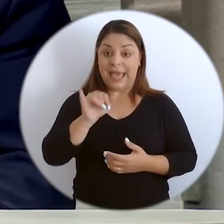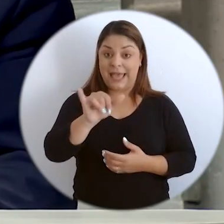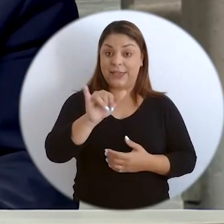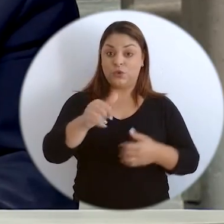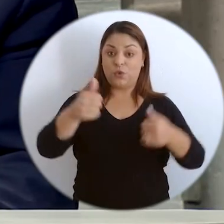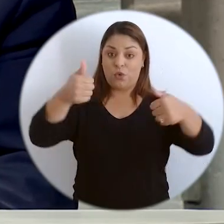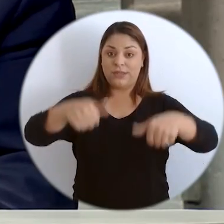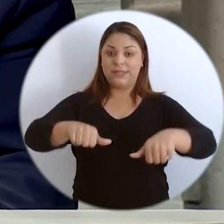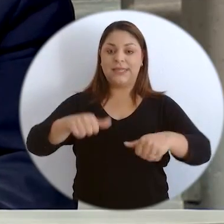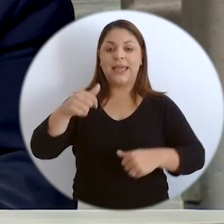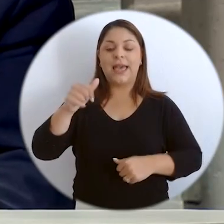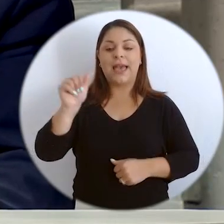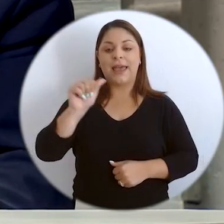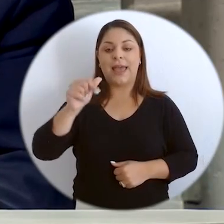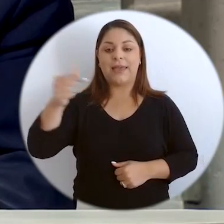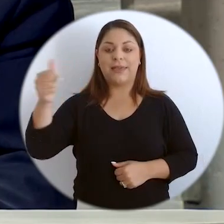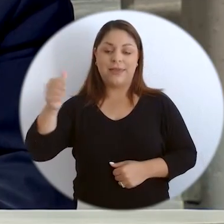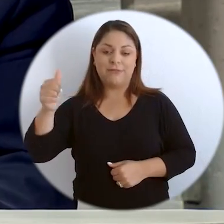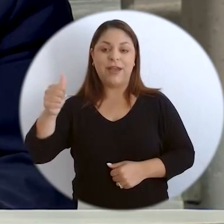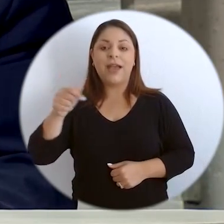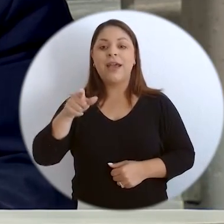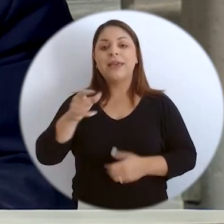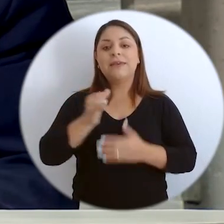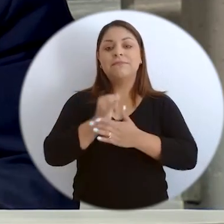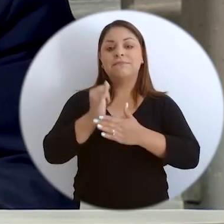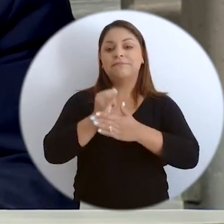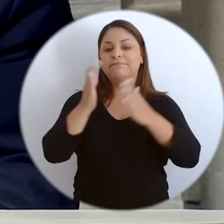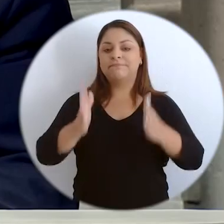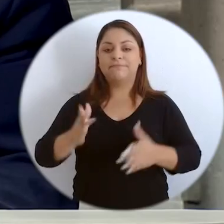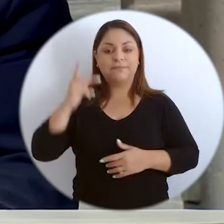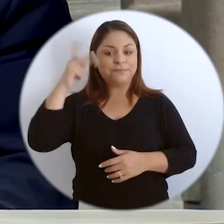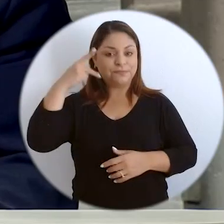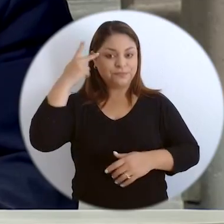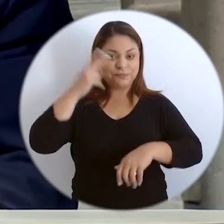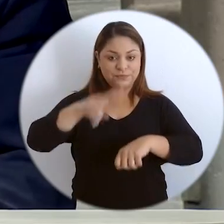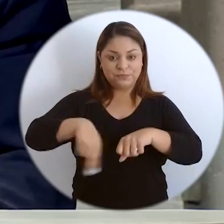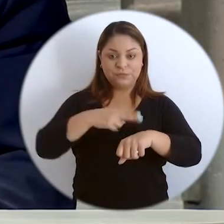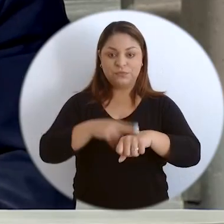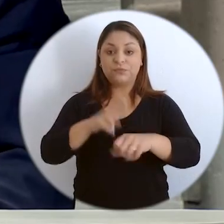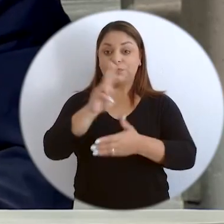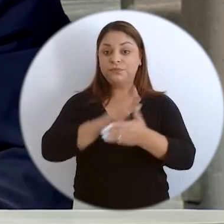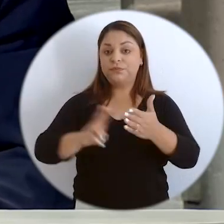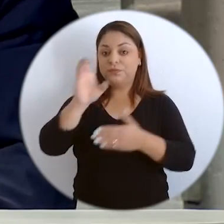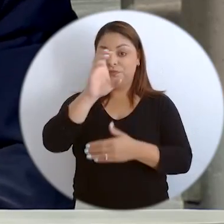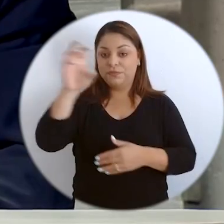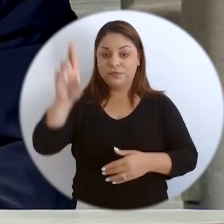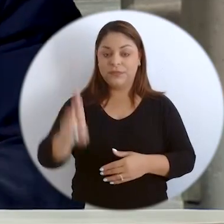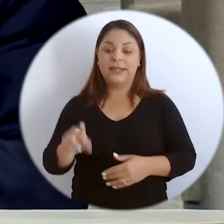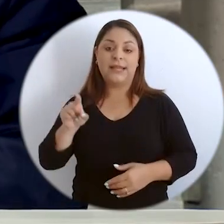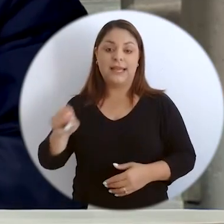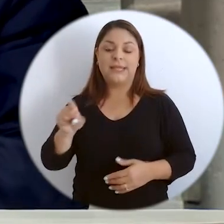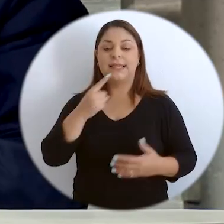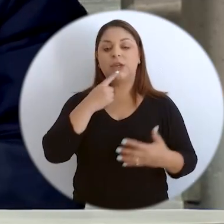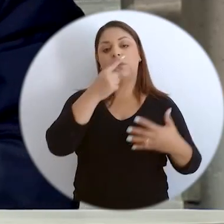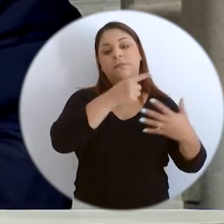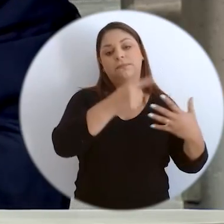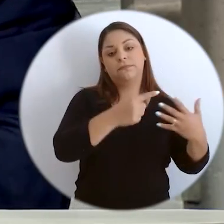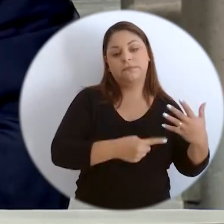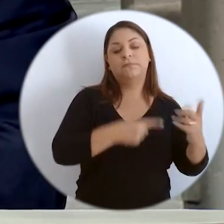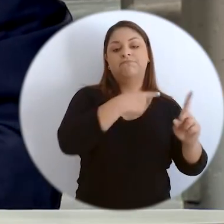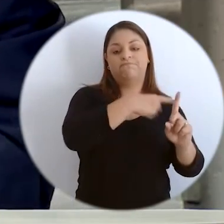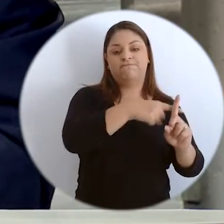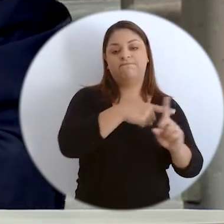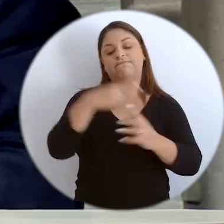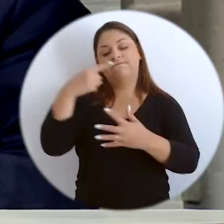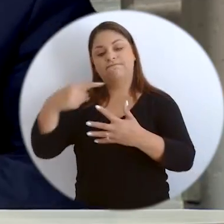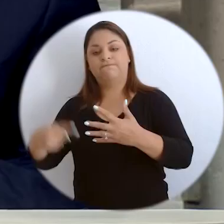sectores que se han visto beneficiados también. Sí. Pero el grueso de la población sigue esperando, que sigue tal vez atrapado